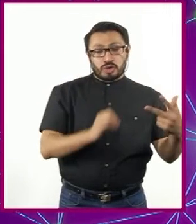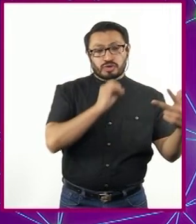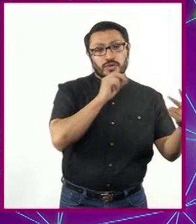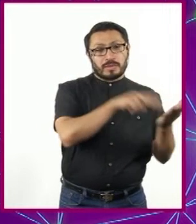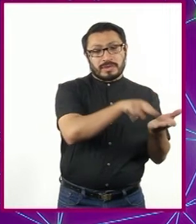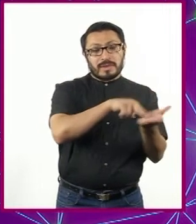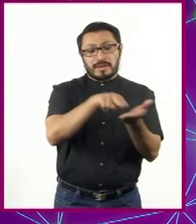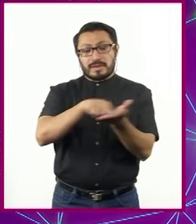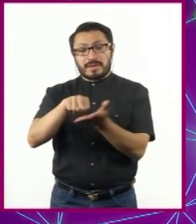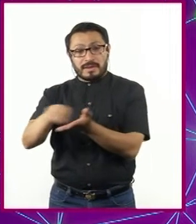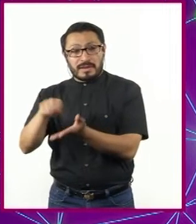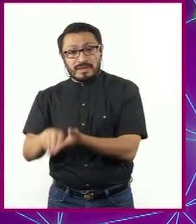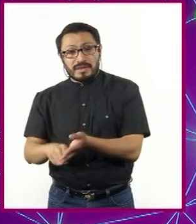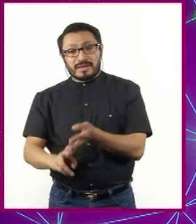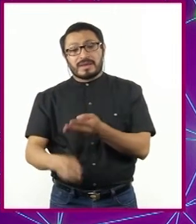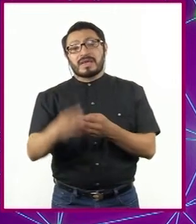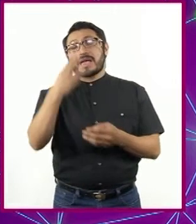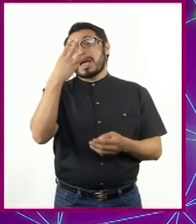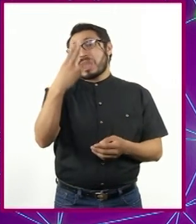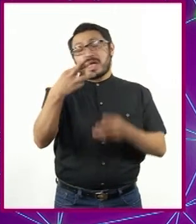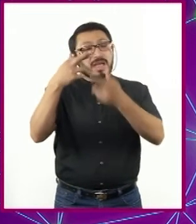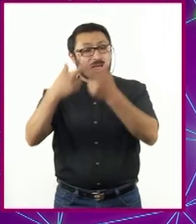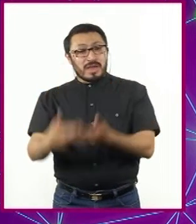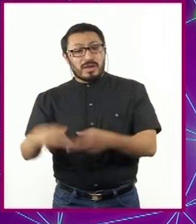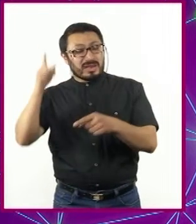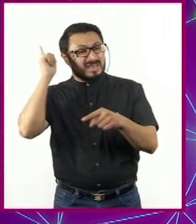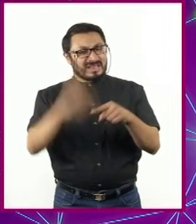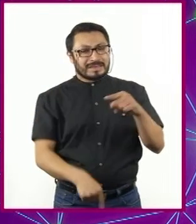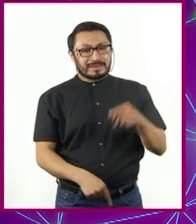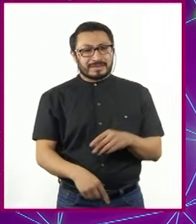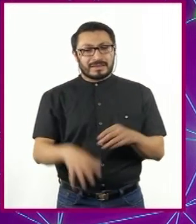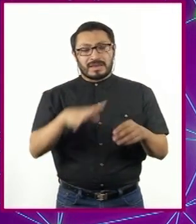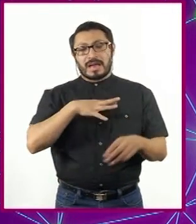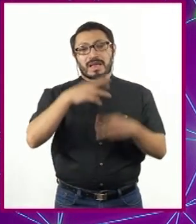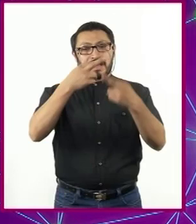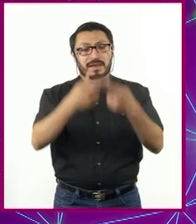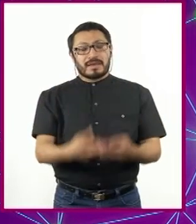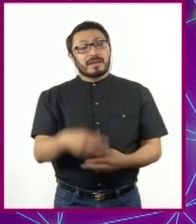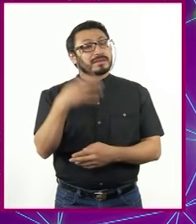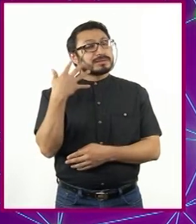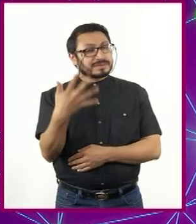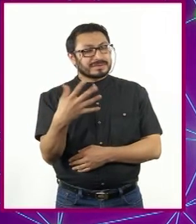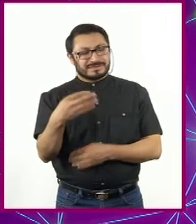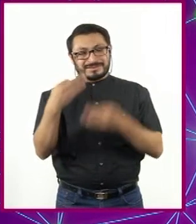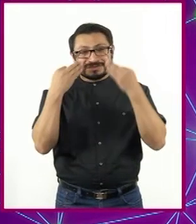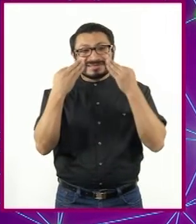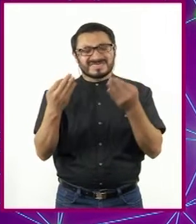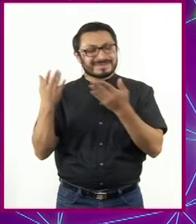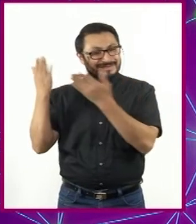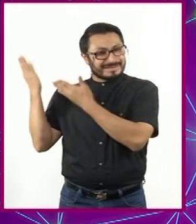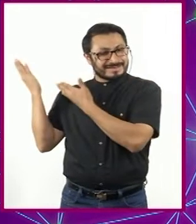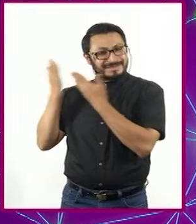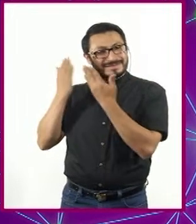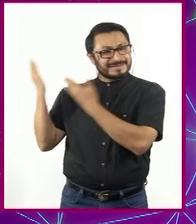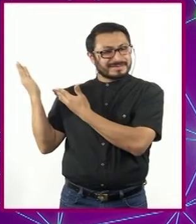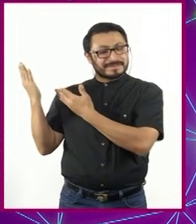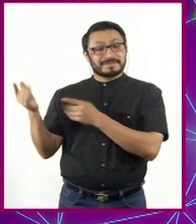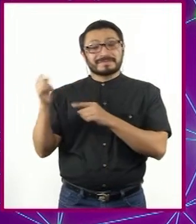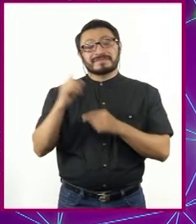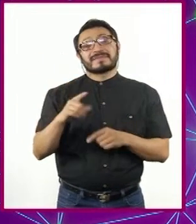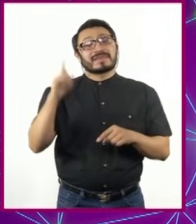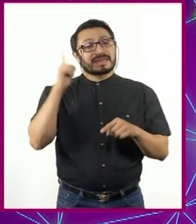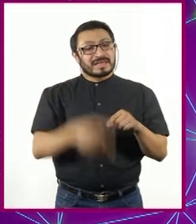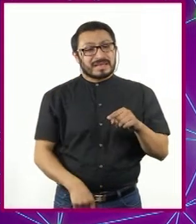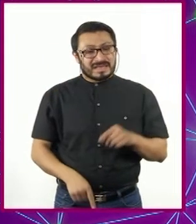y tachamos las 3 que restan, quedando 5. Como podemos verlo en la recta numérica, quitamos